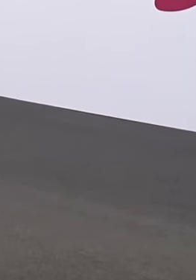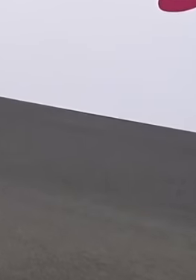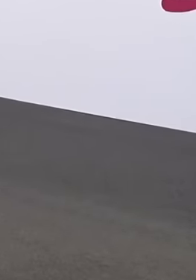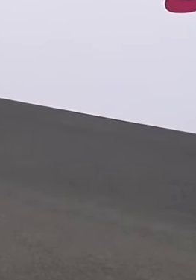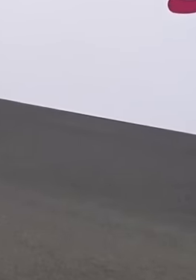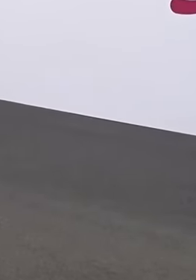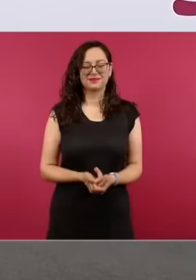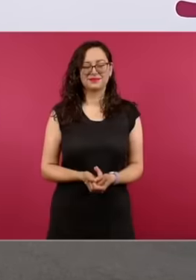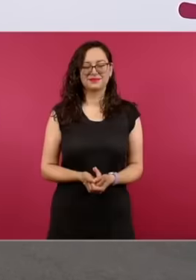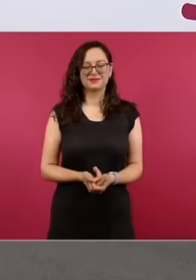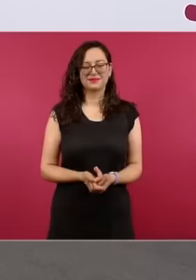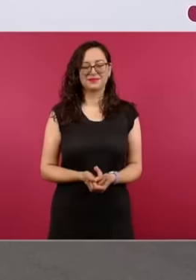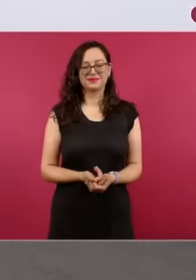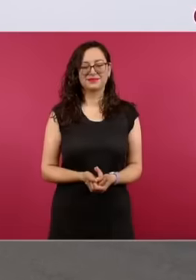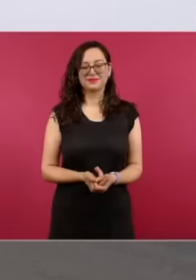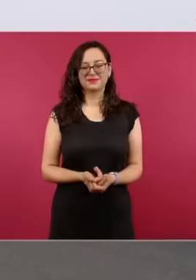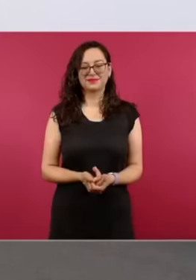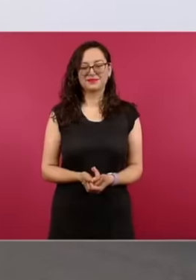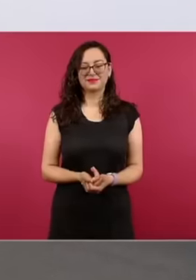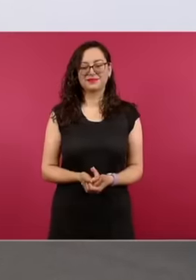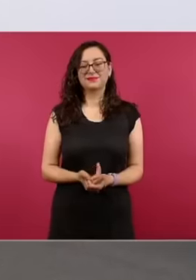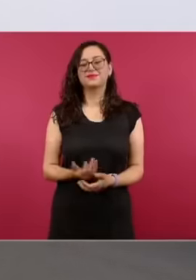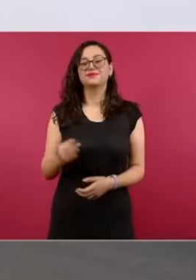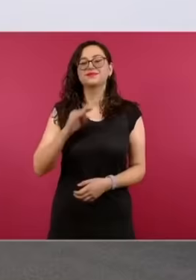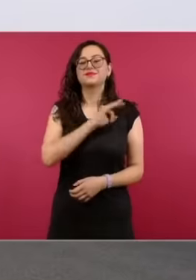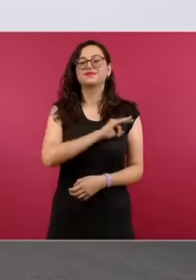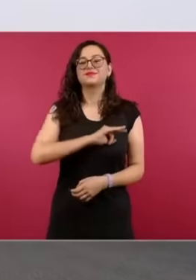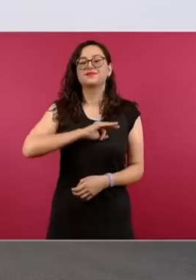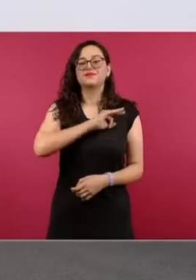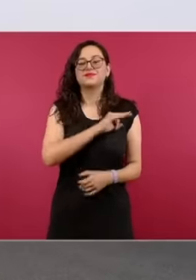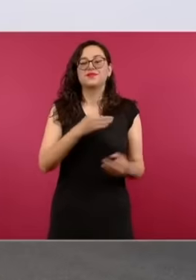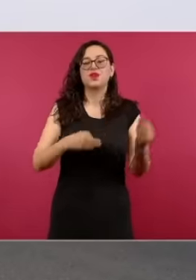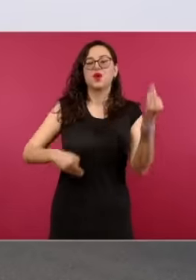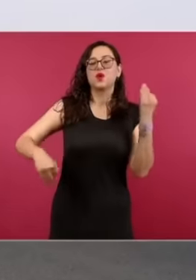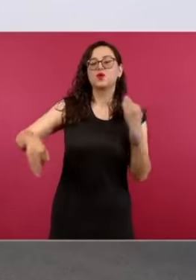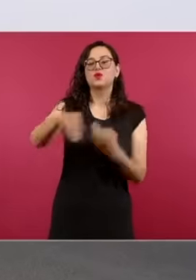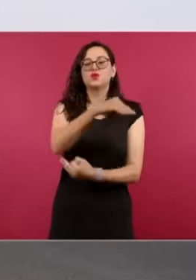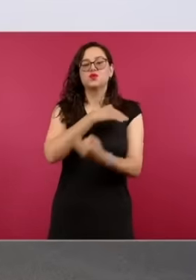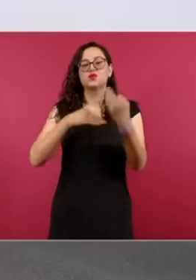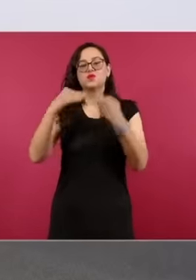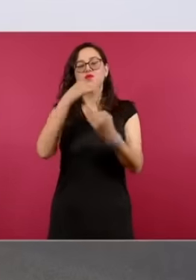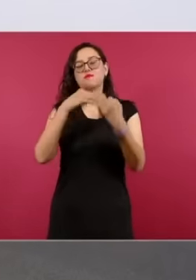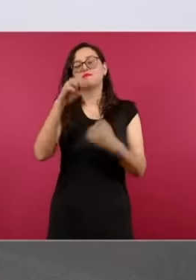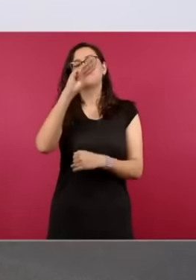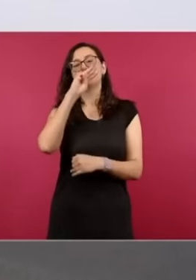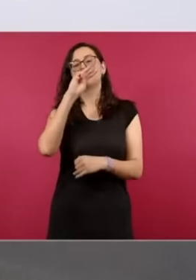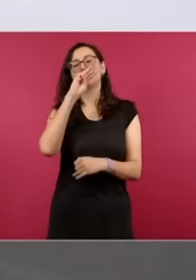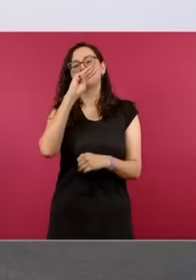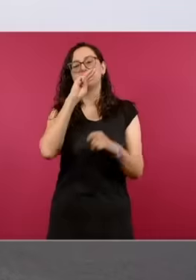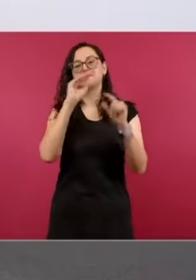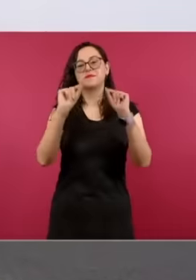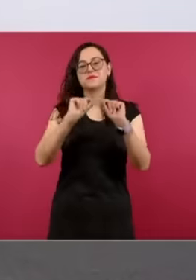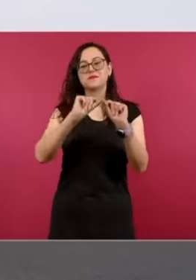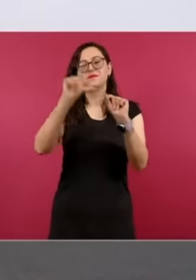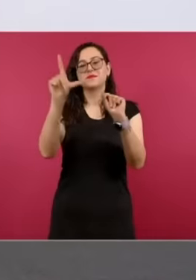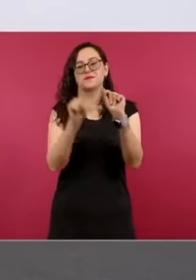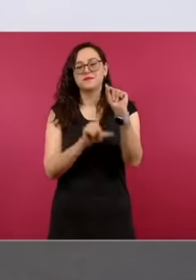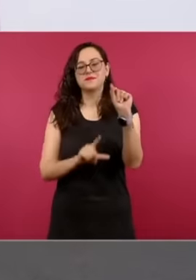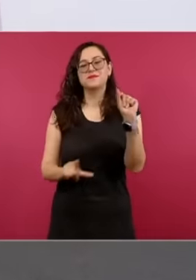Felicidades a todas las mamás de nuestro país y